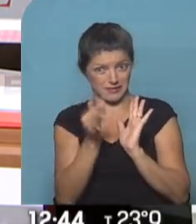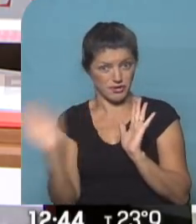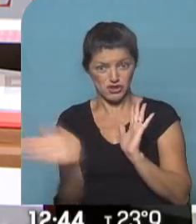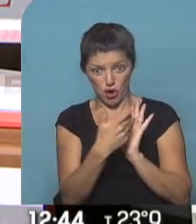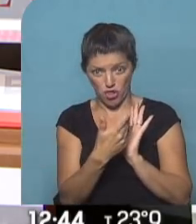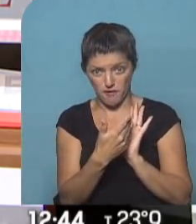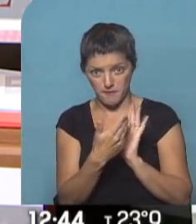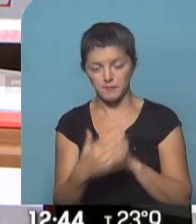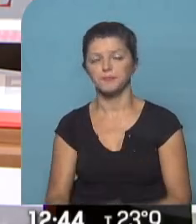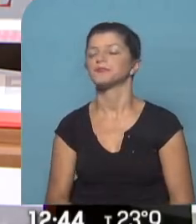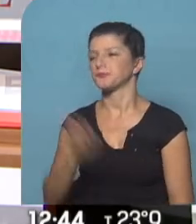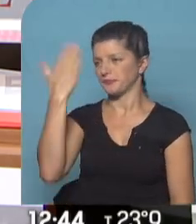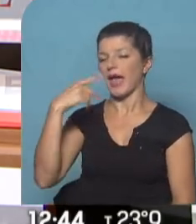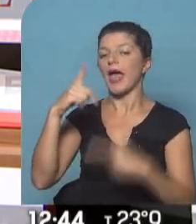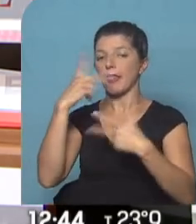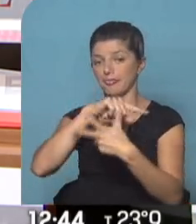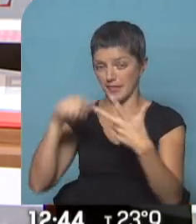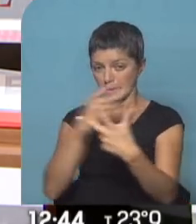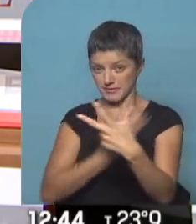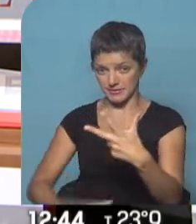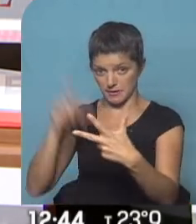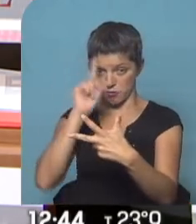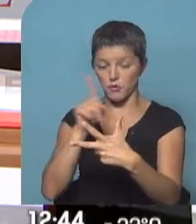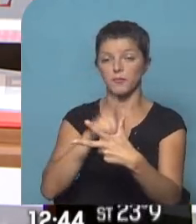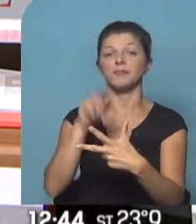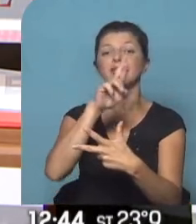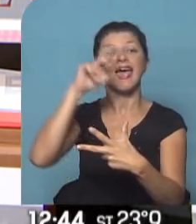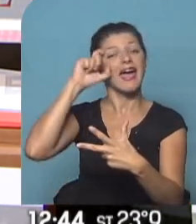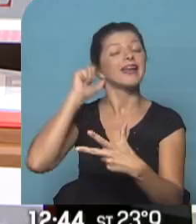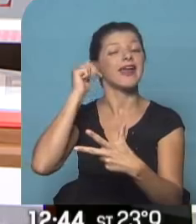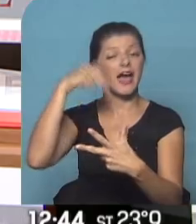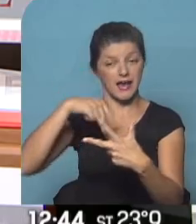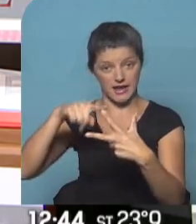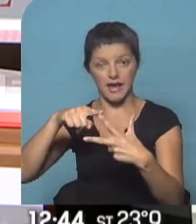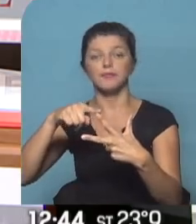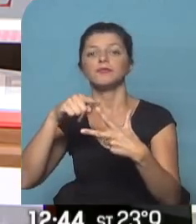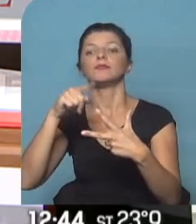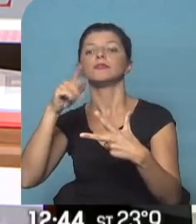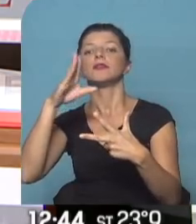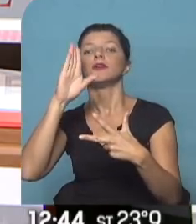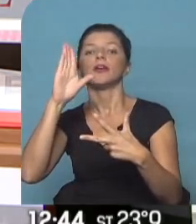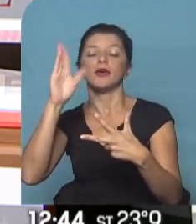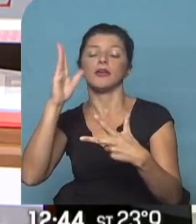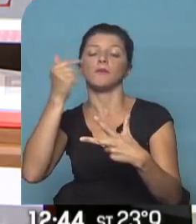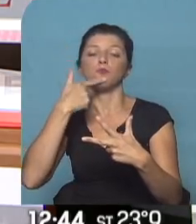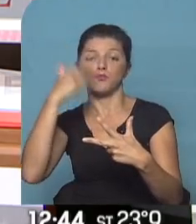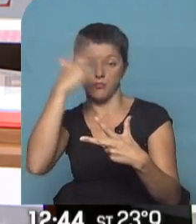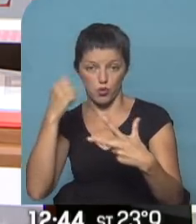presidentes republicanos, Reagan, George hijo, digamos, y Trump, que es